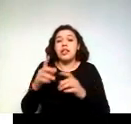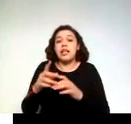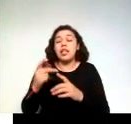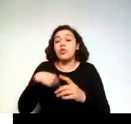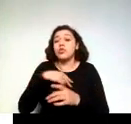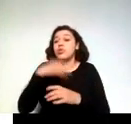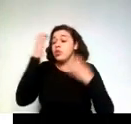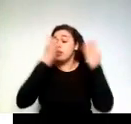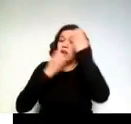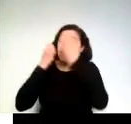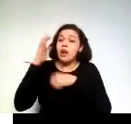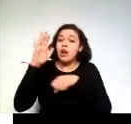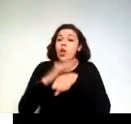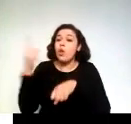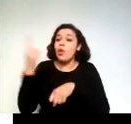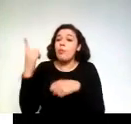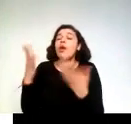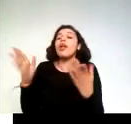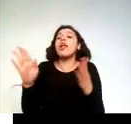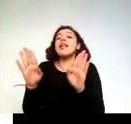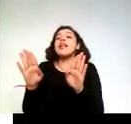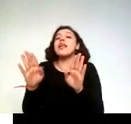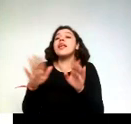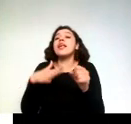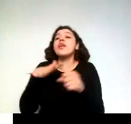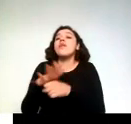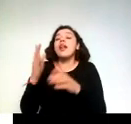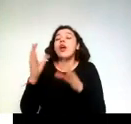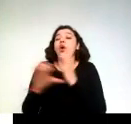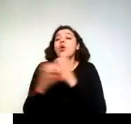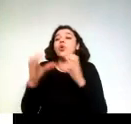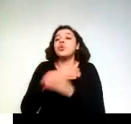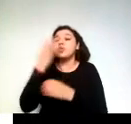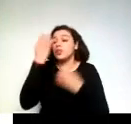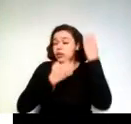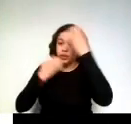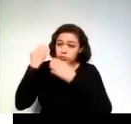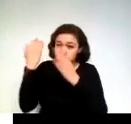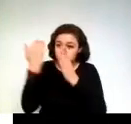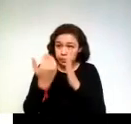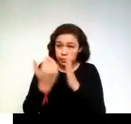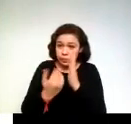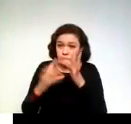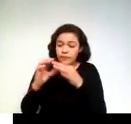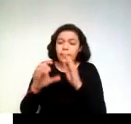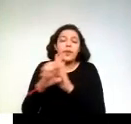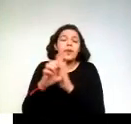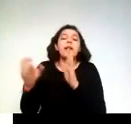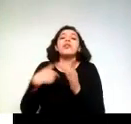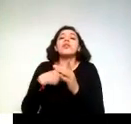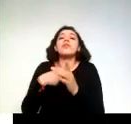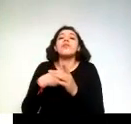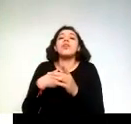de por qué lo estamos evaluando y de qué tipo de cosas deben evaluar, ¿no? Ejemplo, puede ser que yo tenga